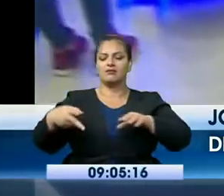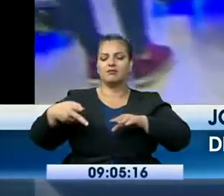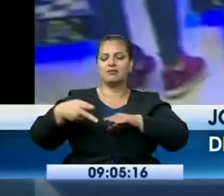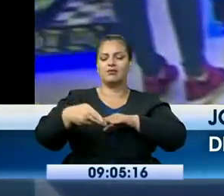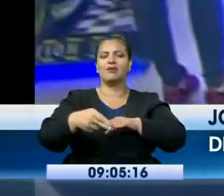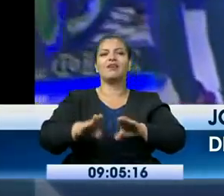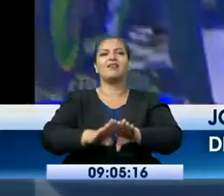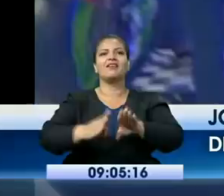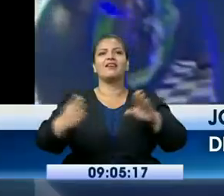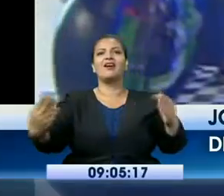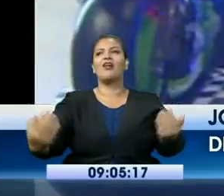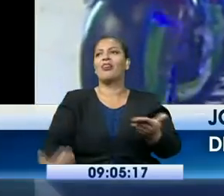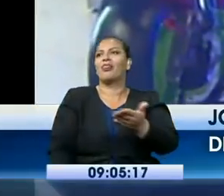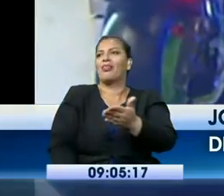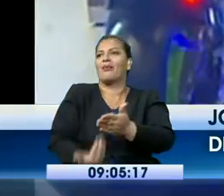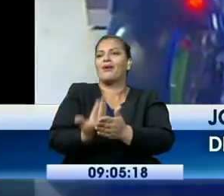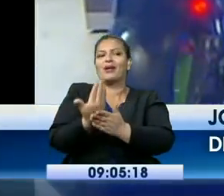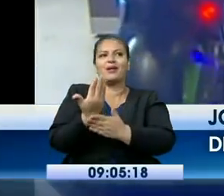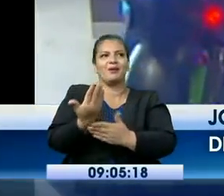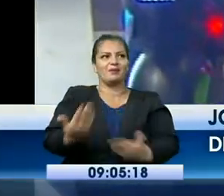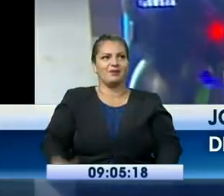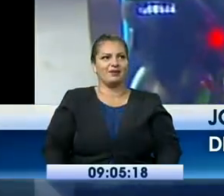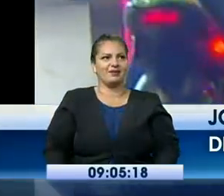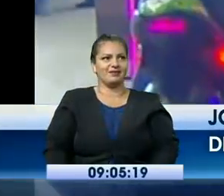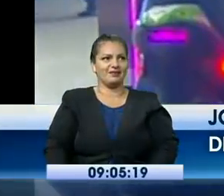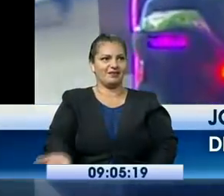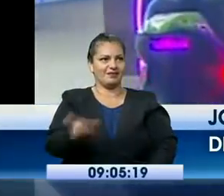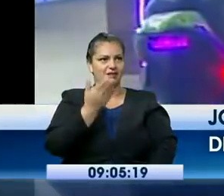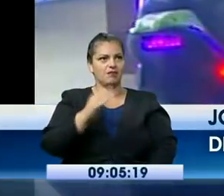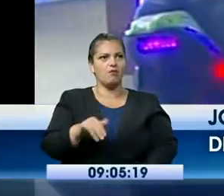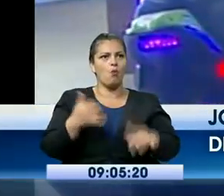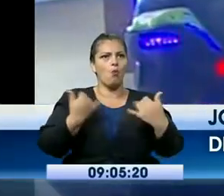ofrece estos juegos buenos días me encuentro con maría luisa